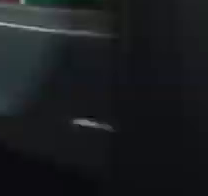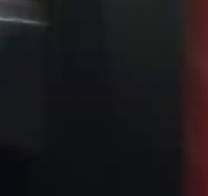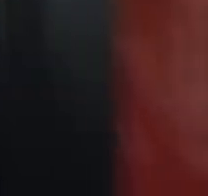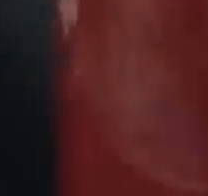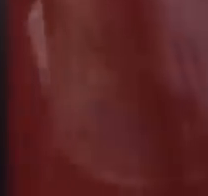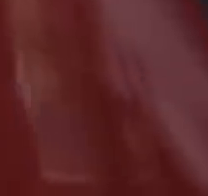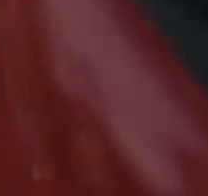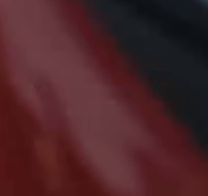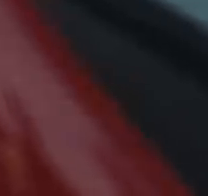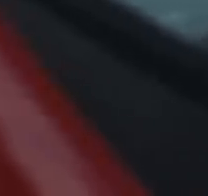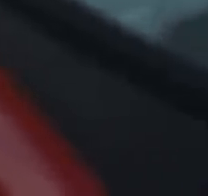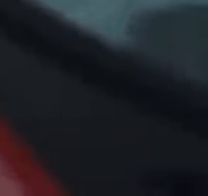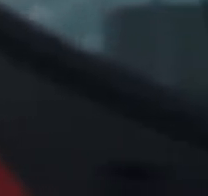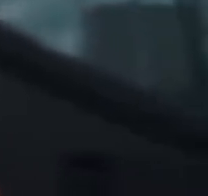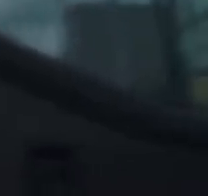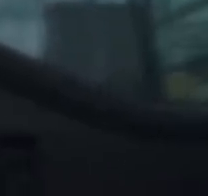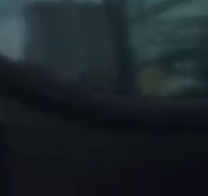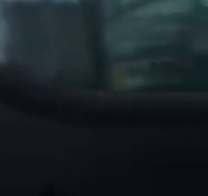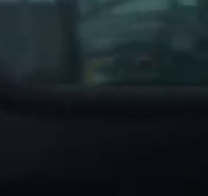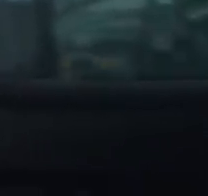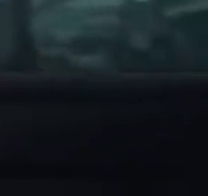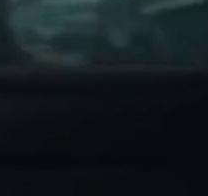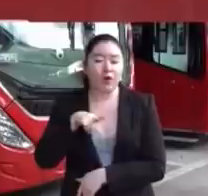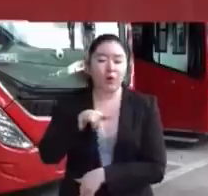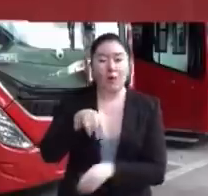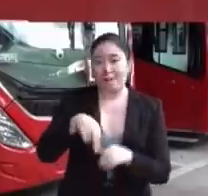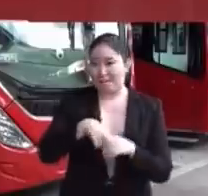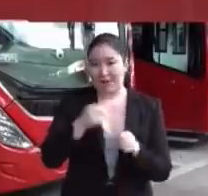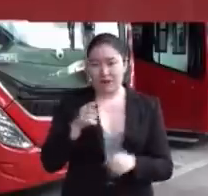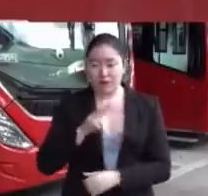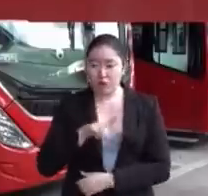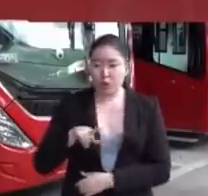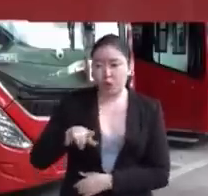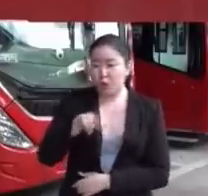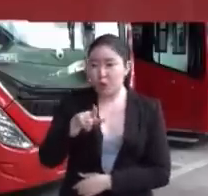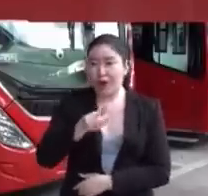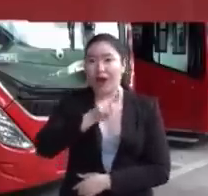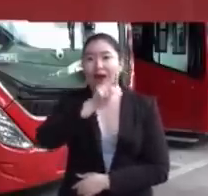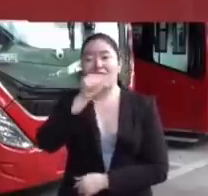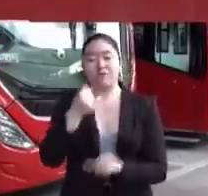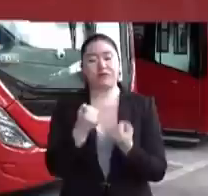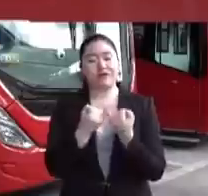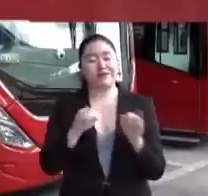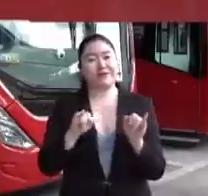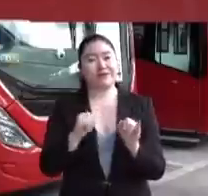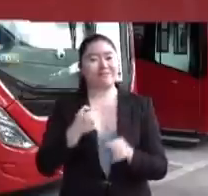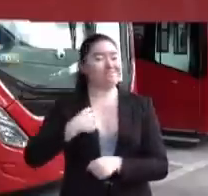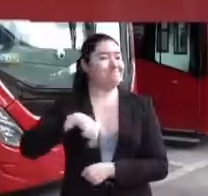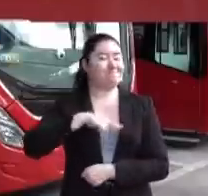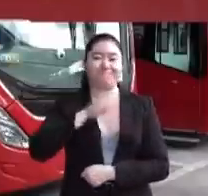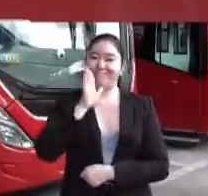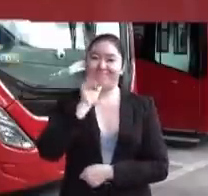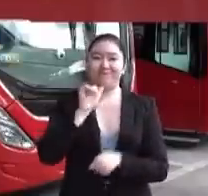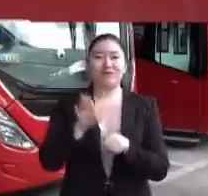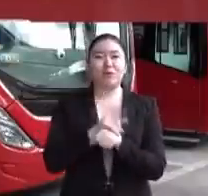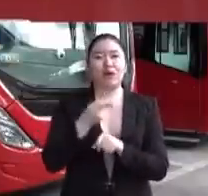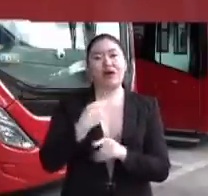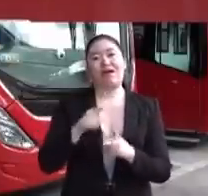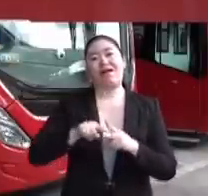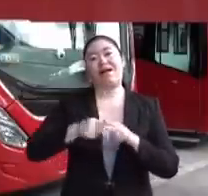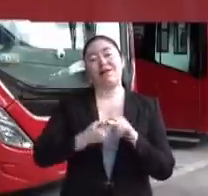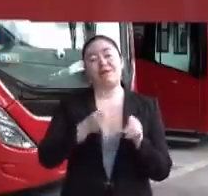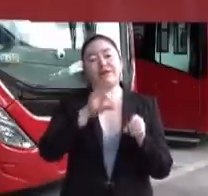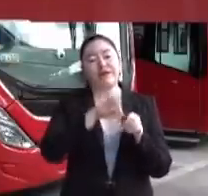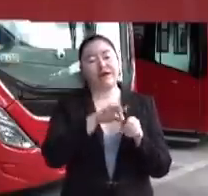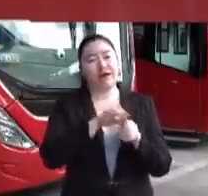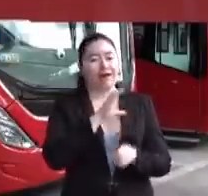15 días en pruebas y finalmente estará inaugurándose. Ya no podremos estar, dado que entramos a periodo electoral, ya